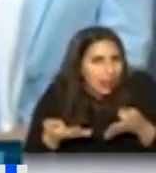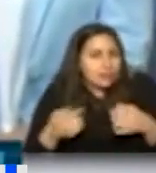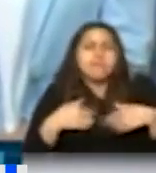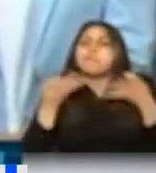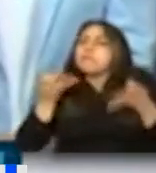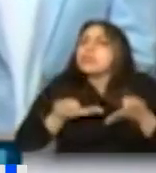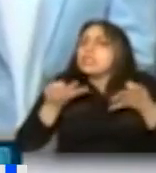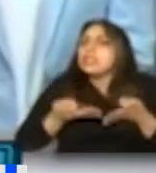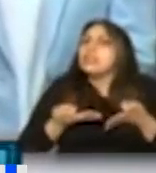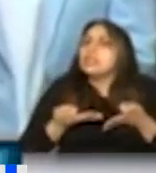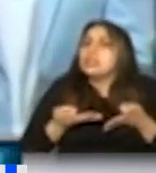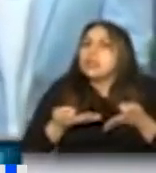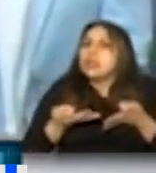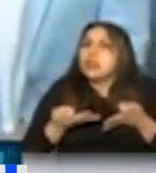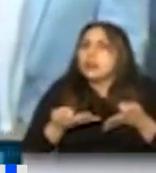especialmente